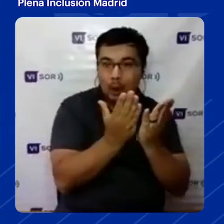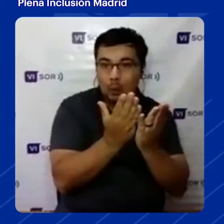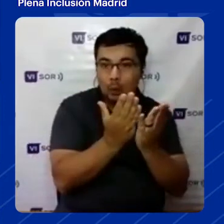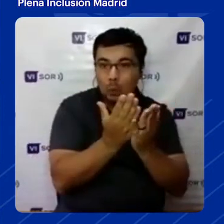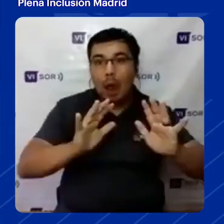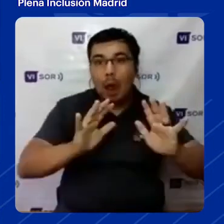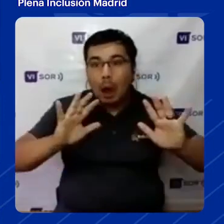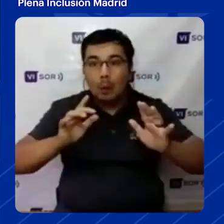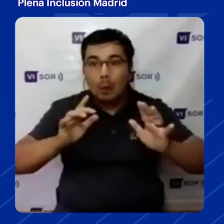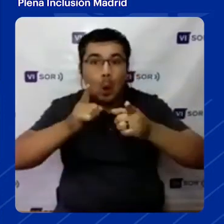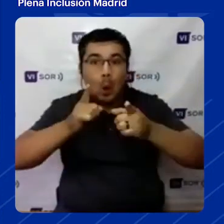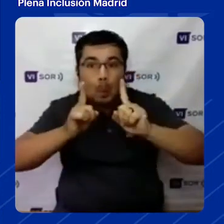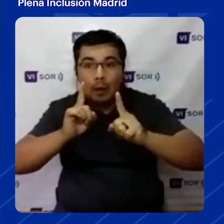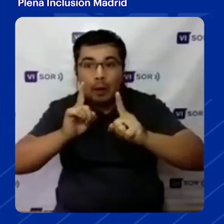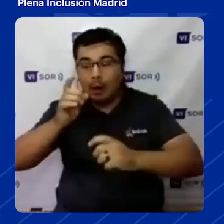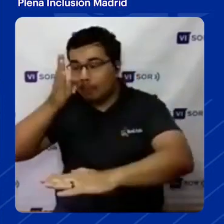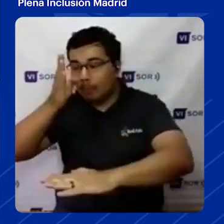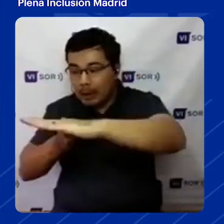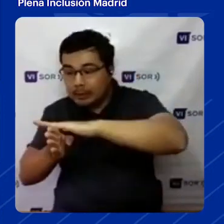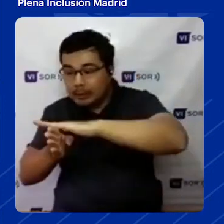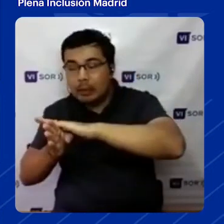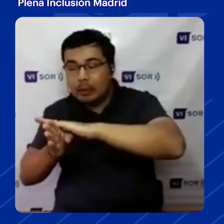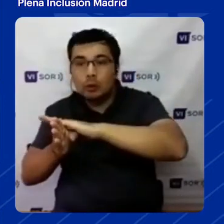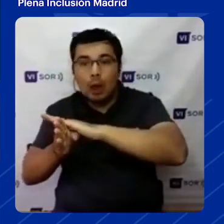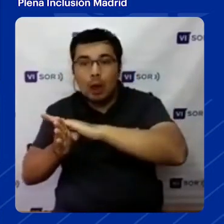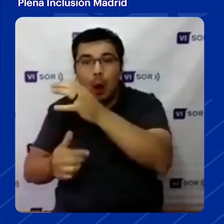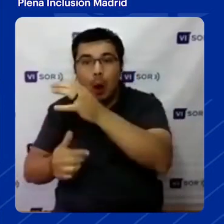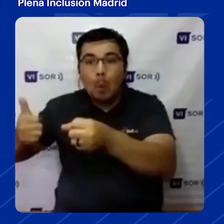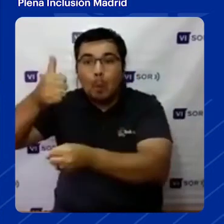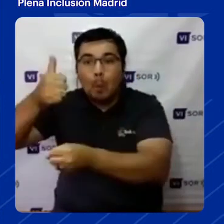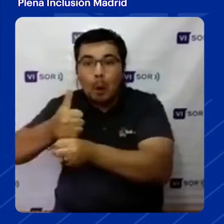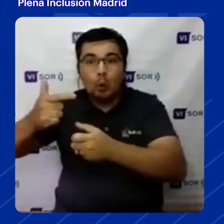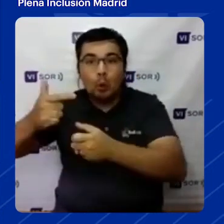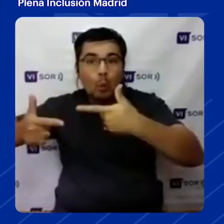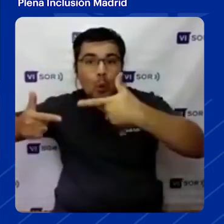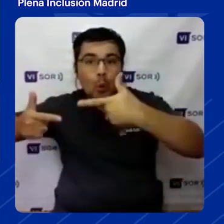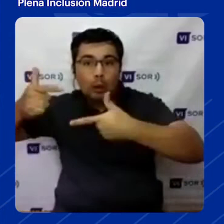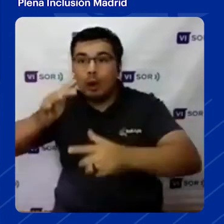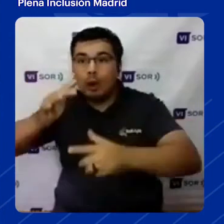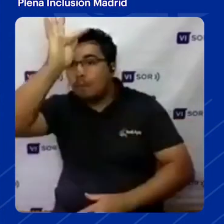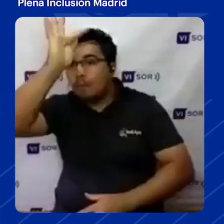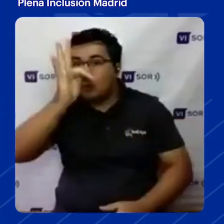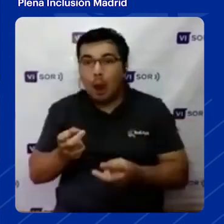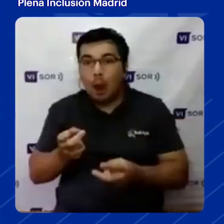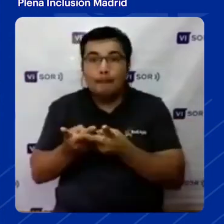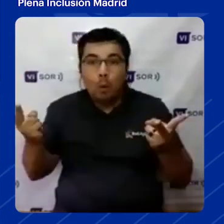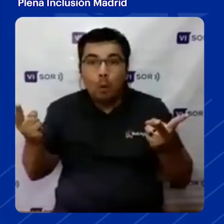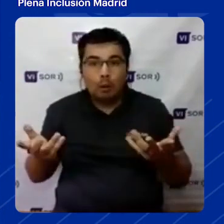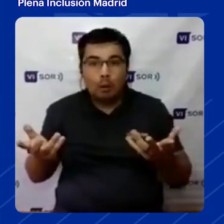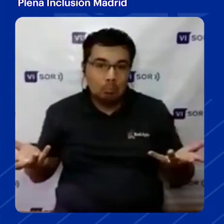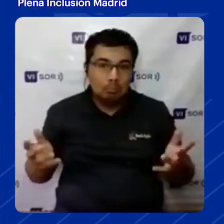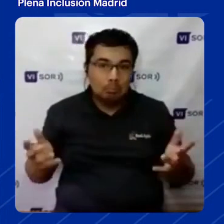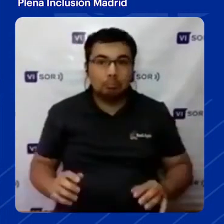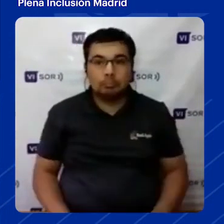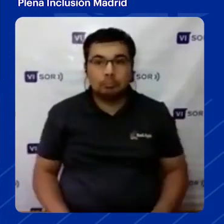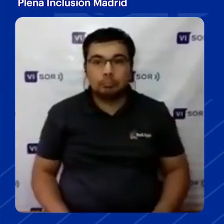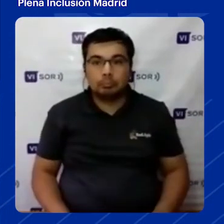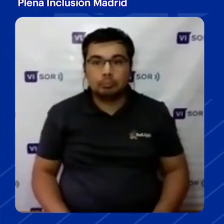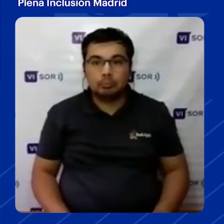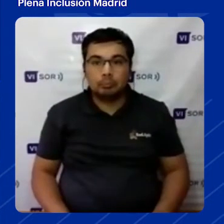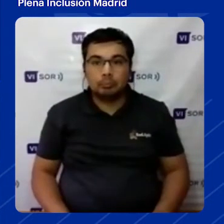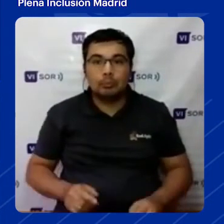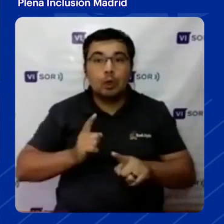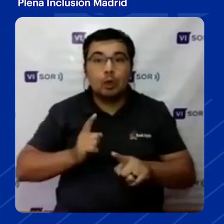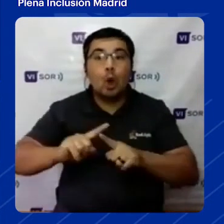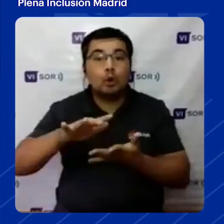como funcionario o funcionaria pública en la administración. Vamos a ver otro ejemplo.